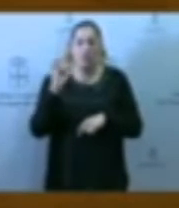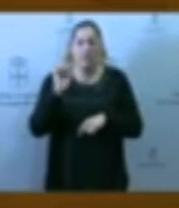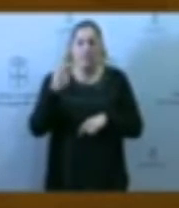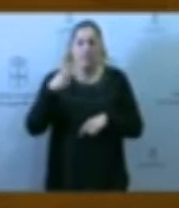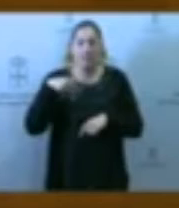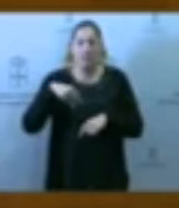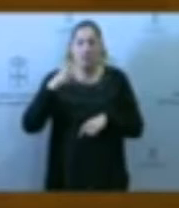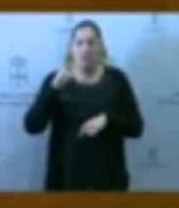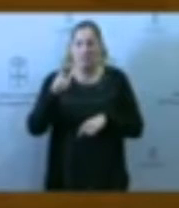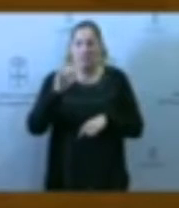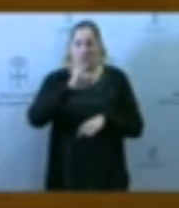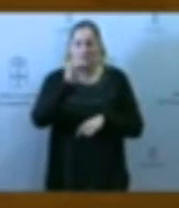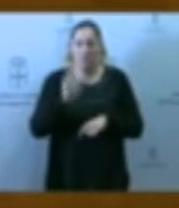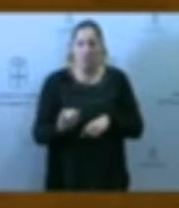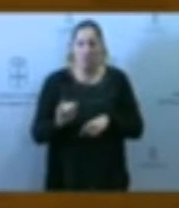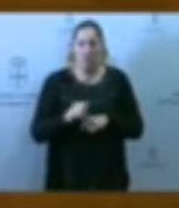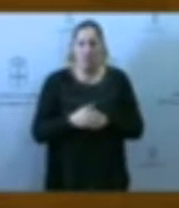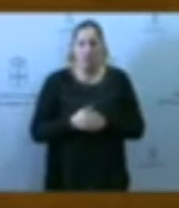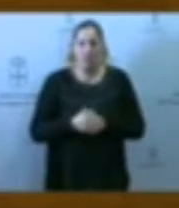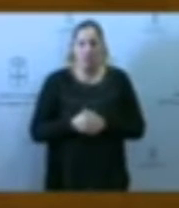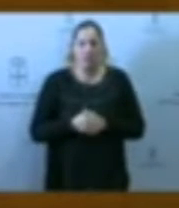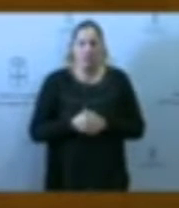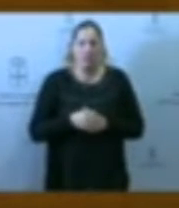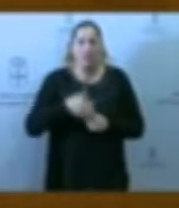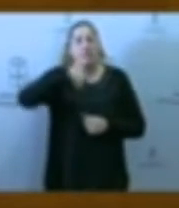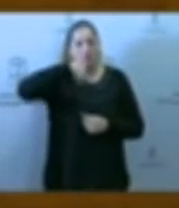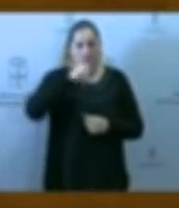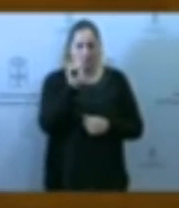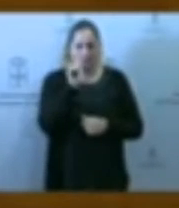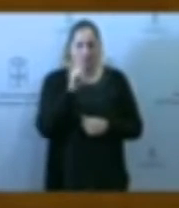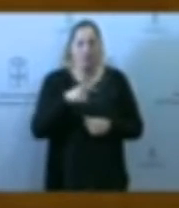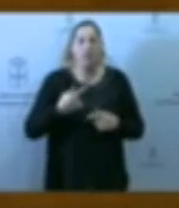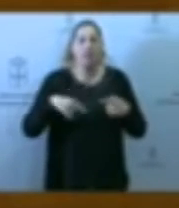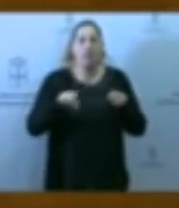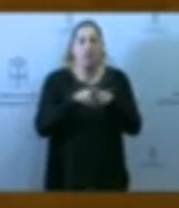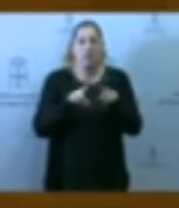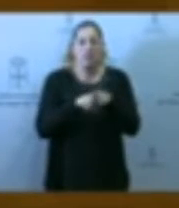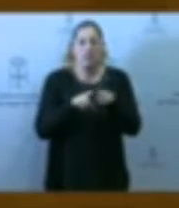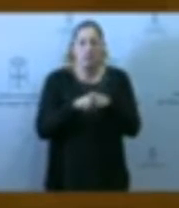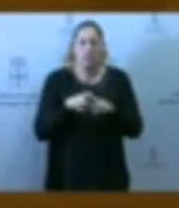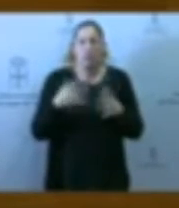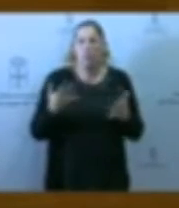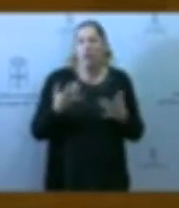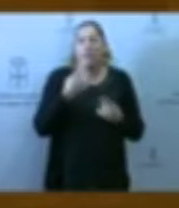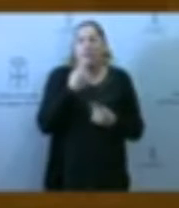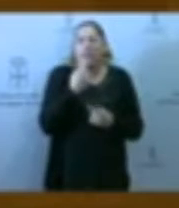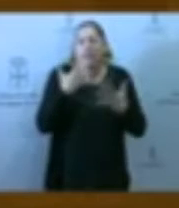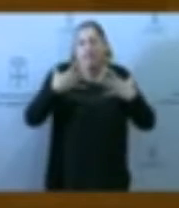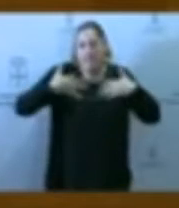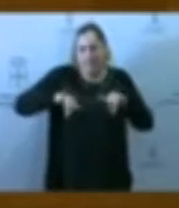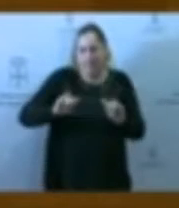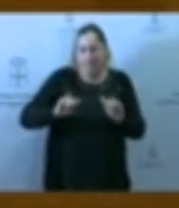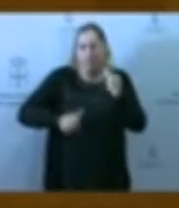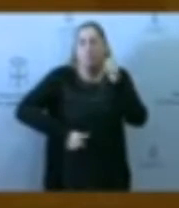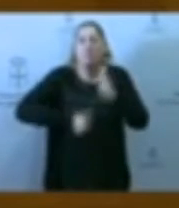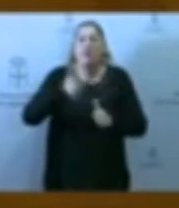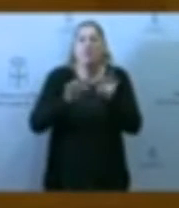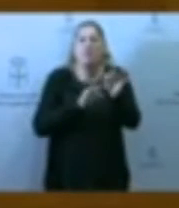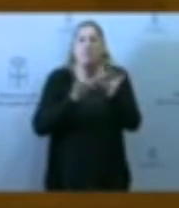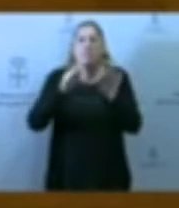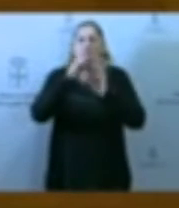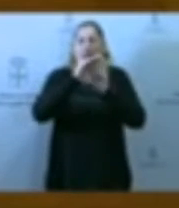para la economía asturiana y para todos los asturianos, el Gobierno calla, se aquieta y no dice nada. Y no es la única medida adoptada por